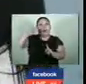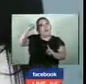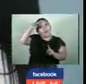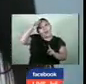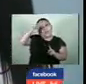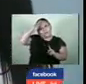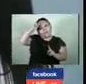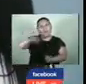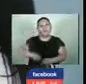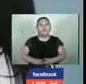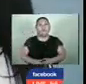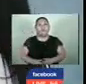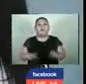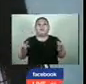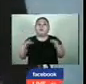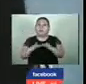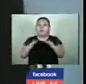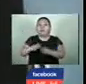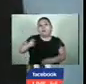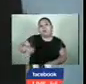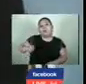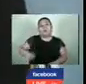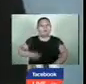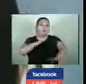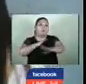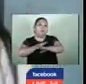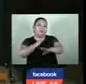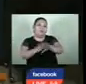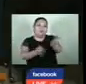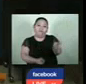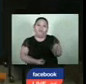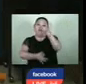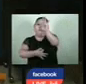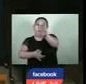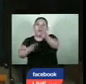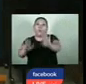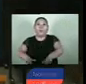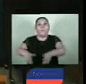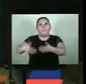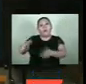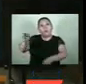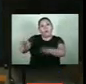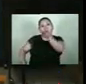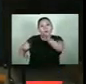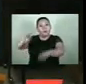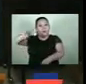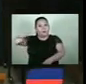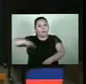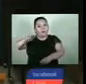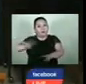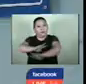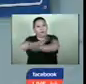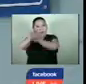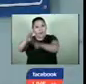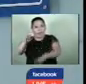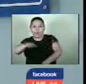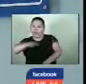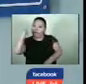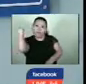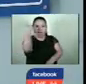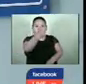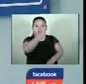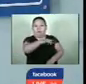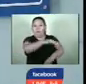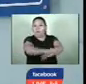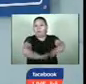La defensa también presentó un recurso de apelación en contra de la resolución del juzgado segundo de paz, quien ordenó la captura en